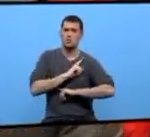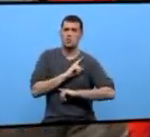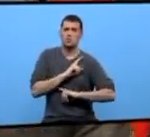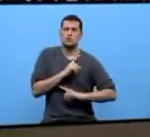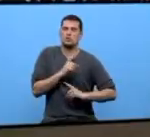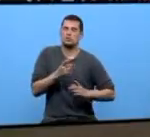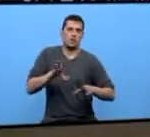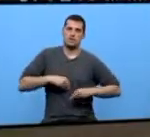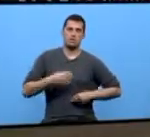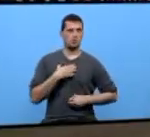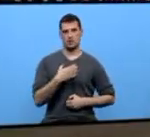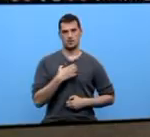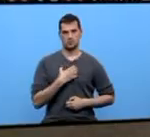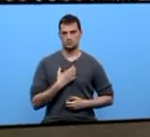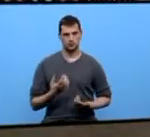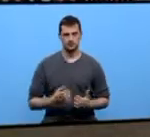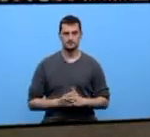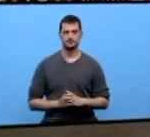está inasumible.